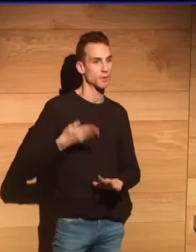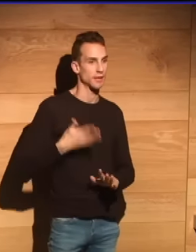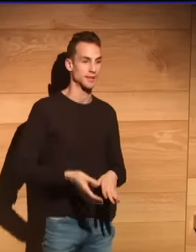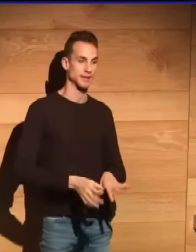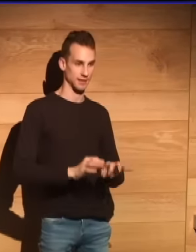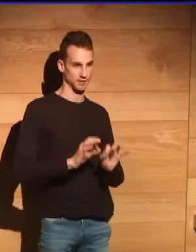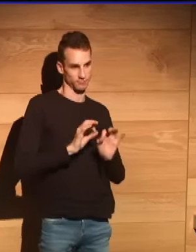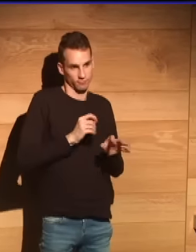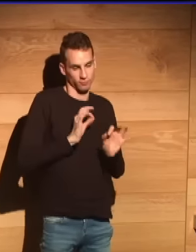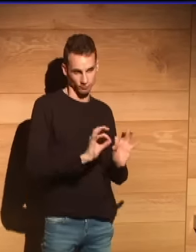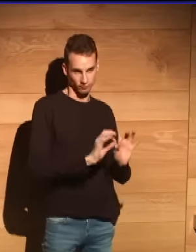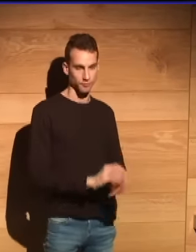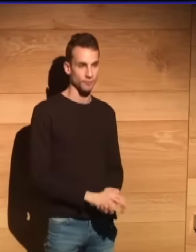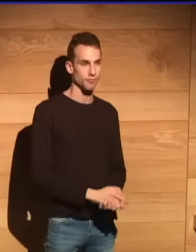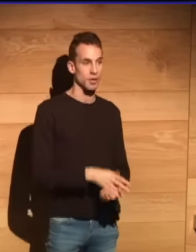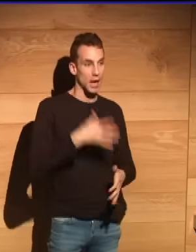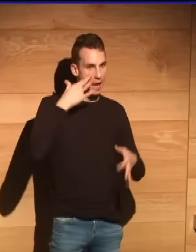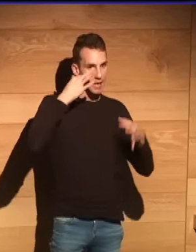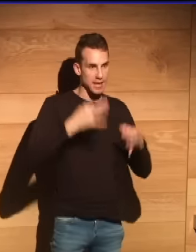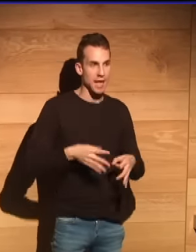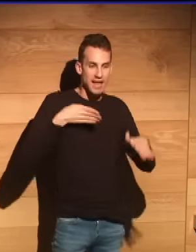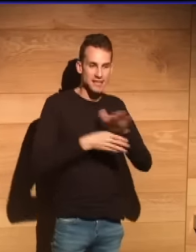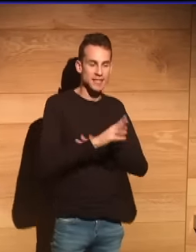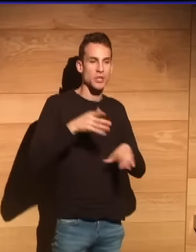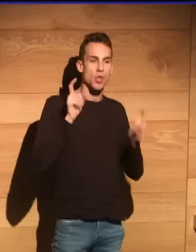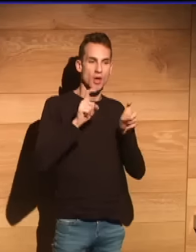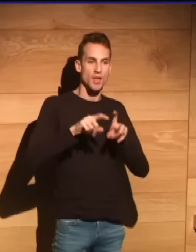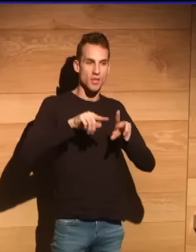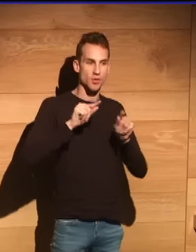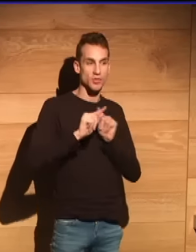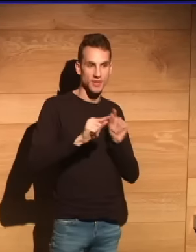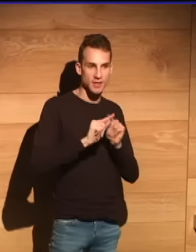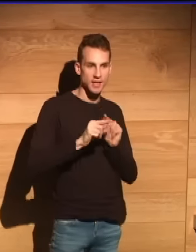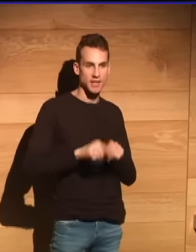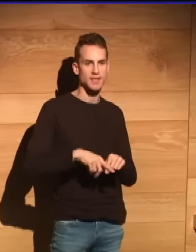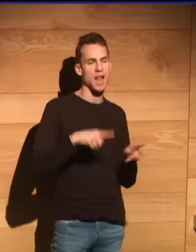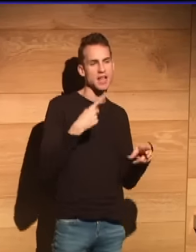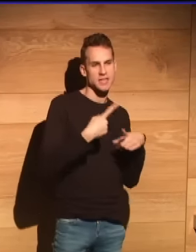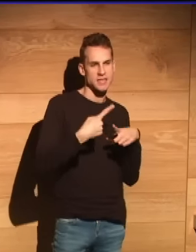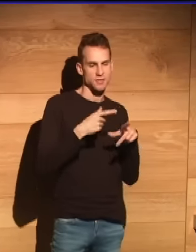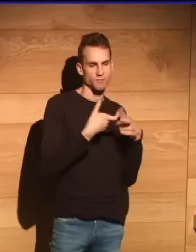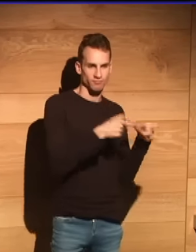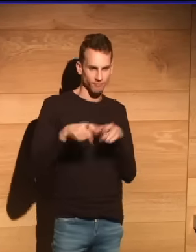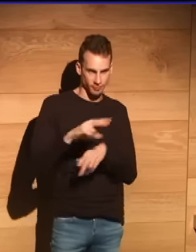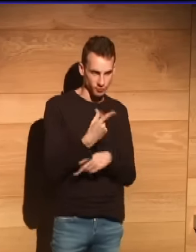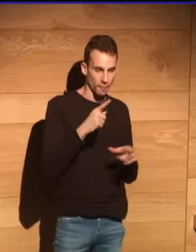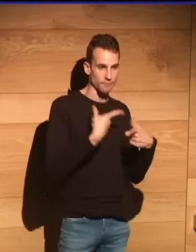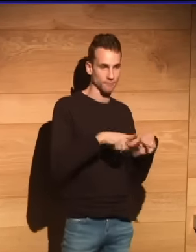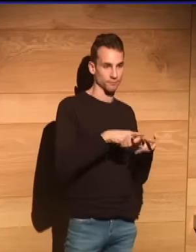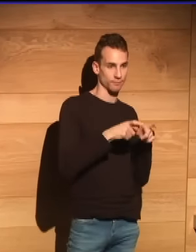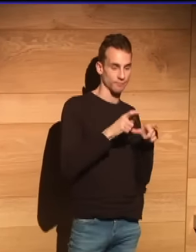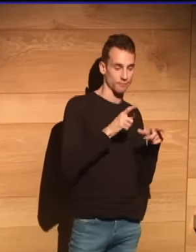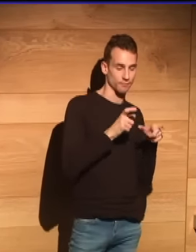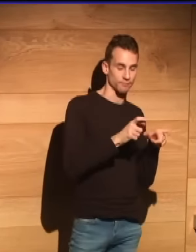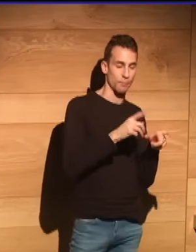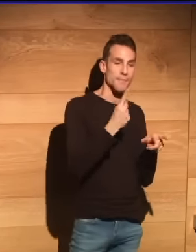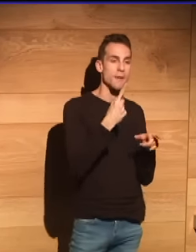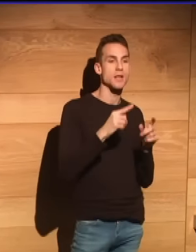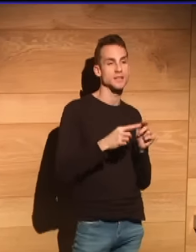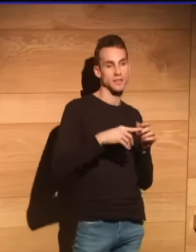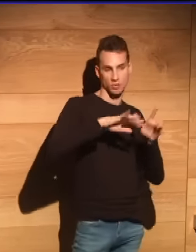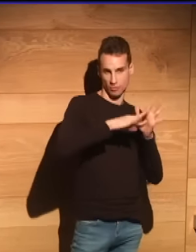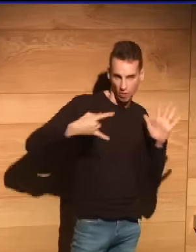¿no? Y realmente en el ámbito del acceso a la educación digital hay 3 grandes brechas. La primera es tecnológica, acceso a un ordenador y una conexión a